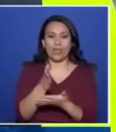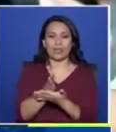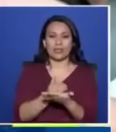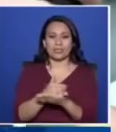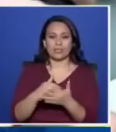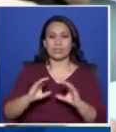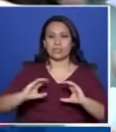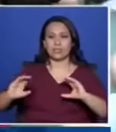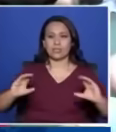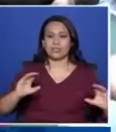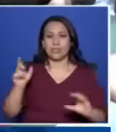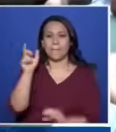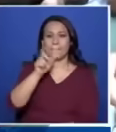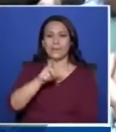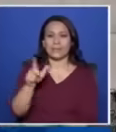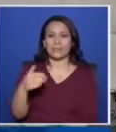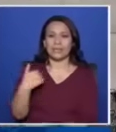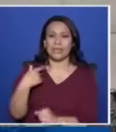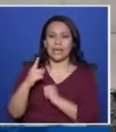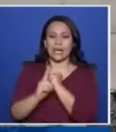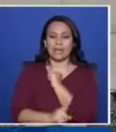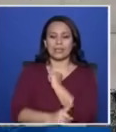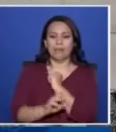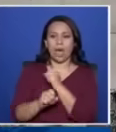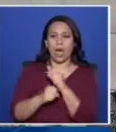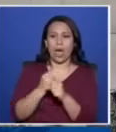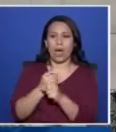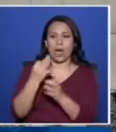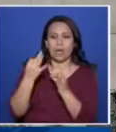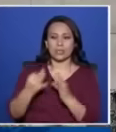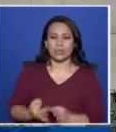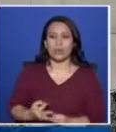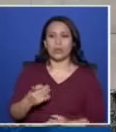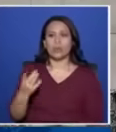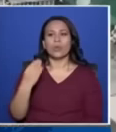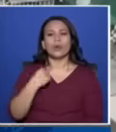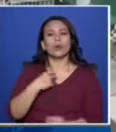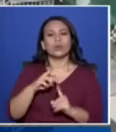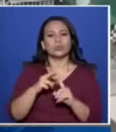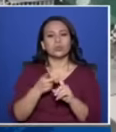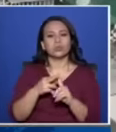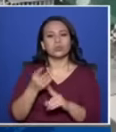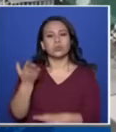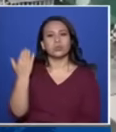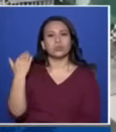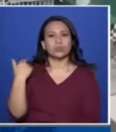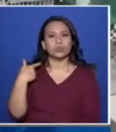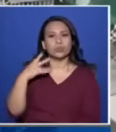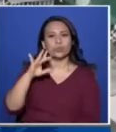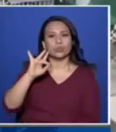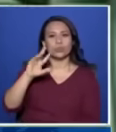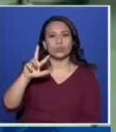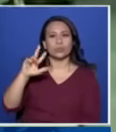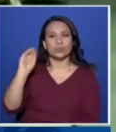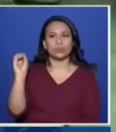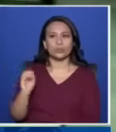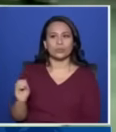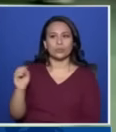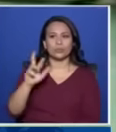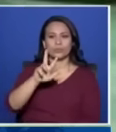se tomará en cuenta las personas que tienen sentencia ejecutoriada en firme. Según el último censo penitenciario, el 83% de